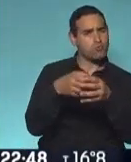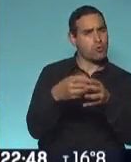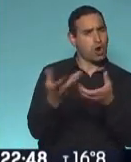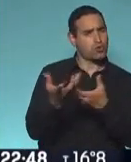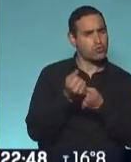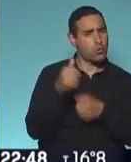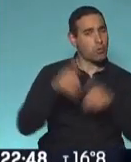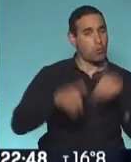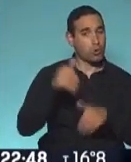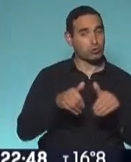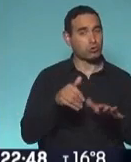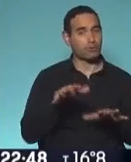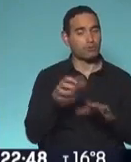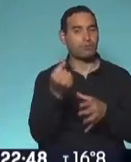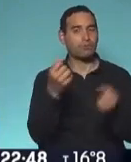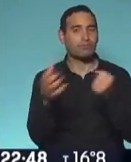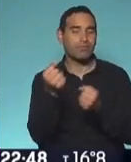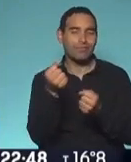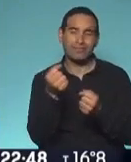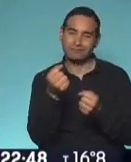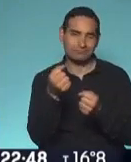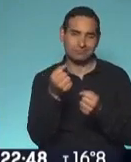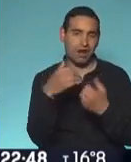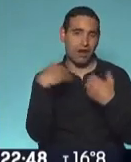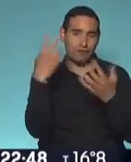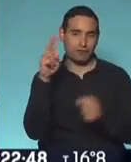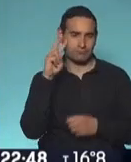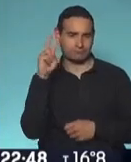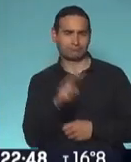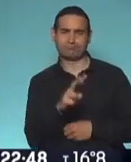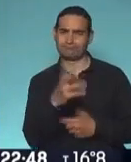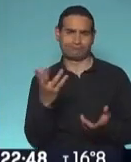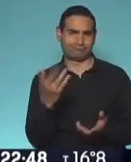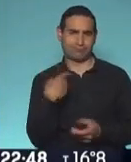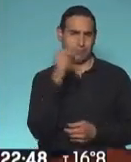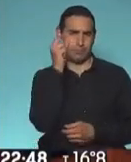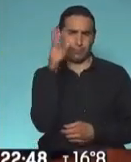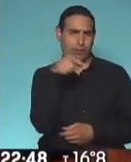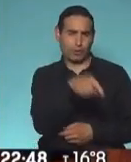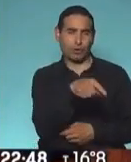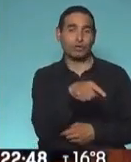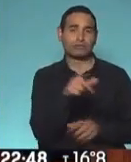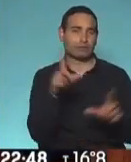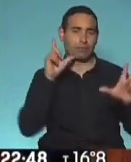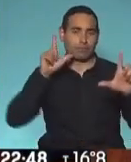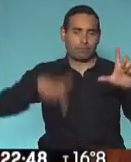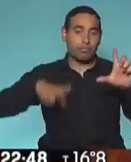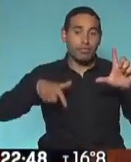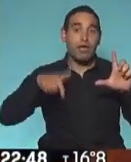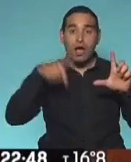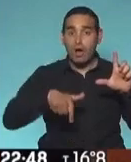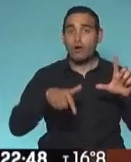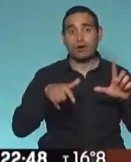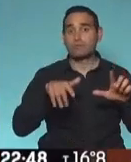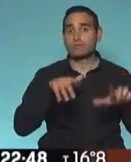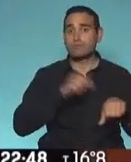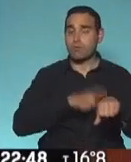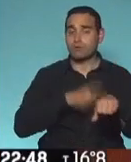traer algún beneficio electoral, para afuera le están empeorando la imagen. Por eso me parece que está en un momento muy